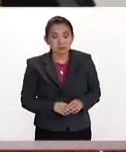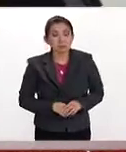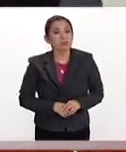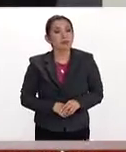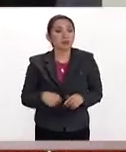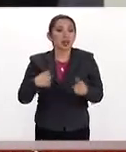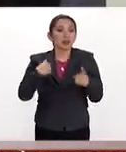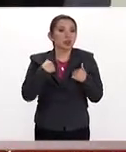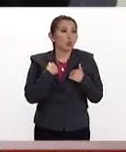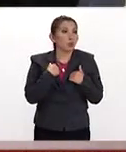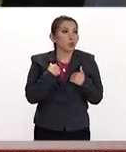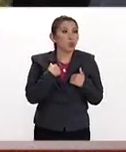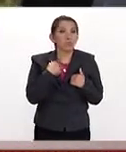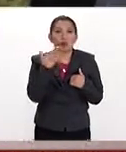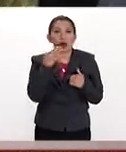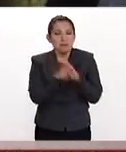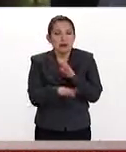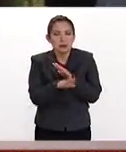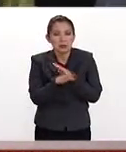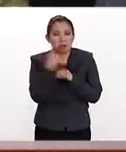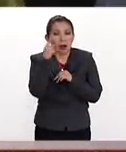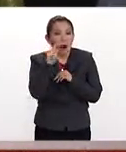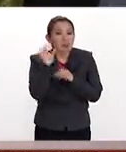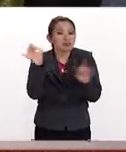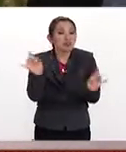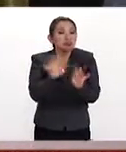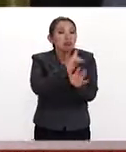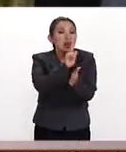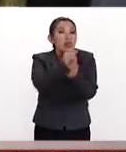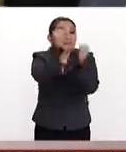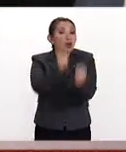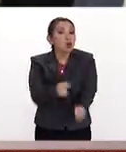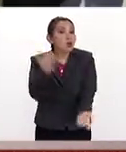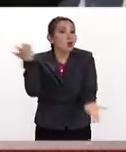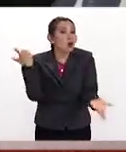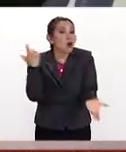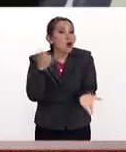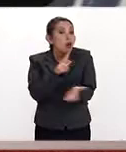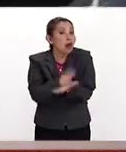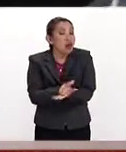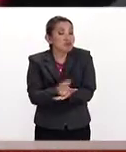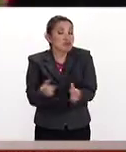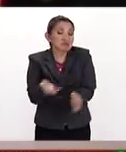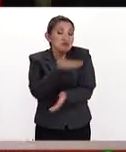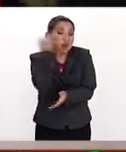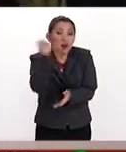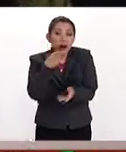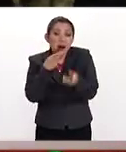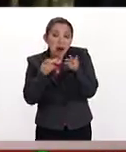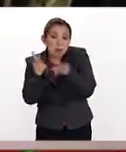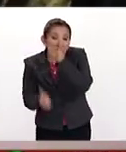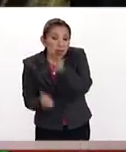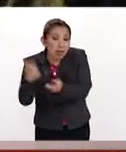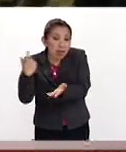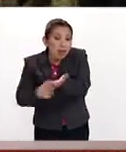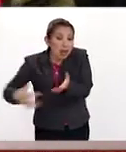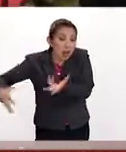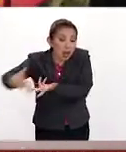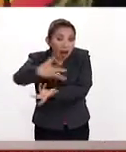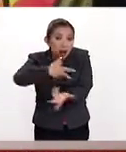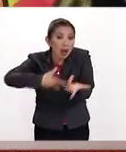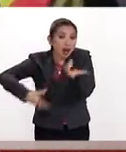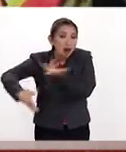Yo no tengo elementos como para suponer que vaya a salir una ley de seguridad interior, y menos si se va a discutir al calor